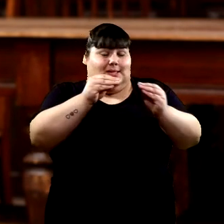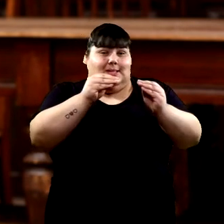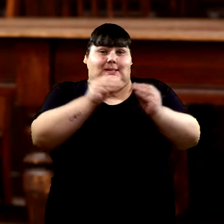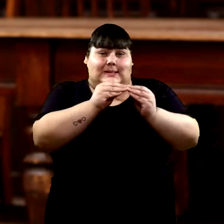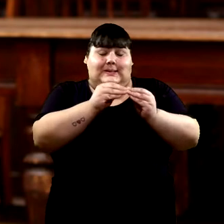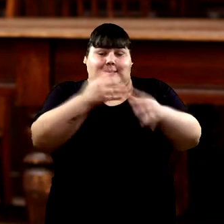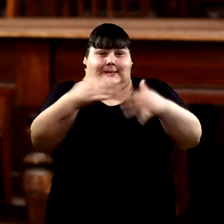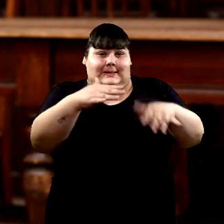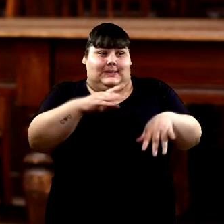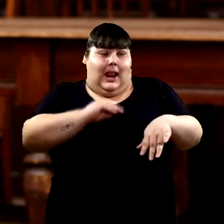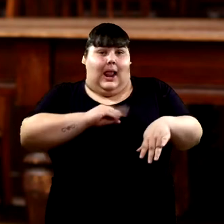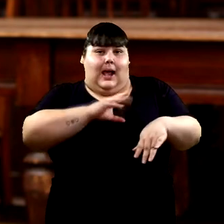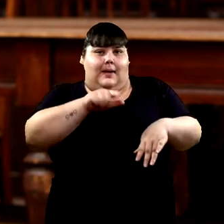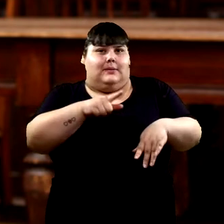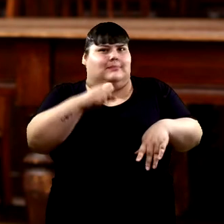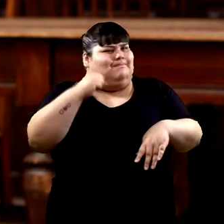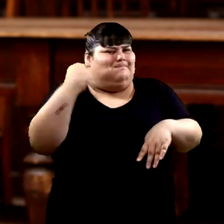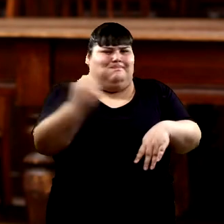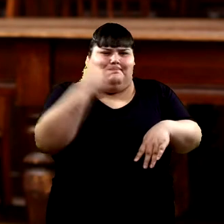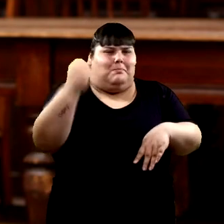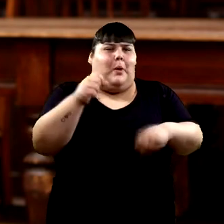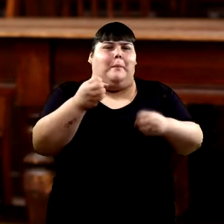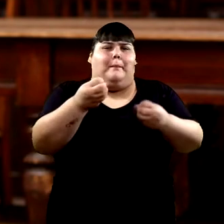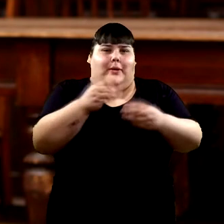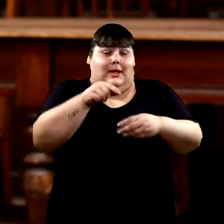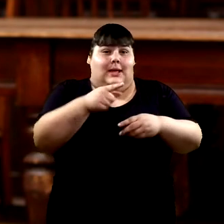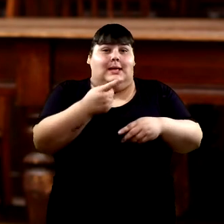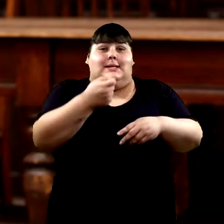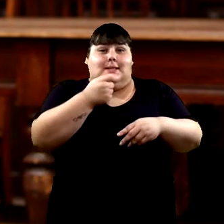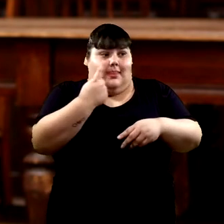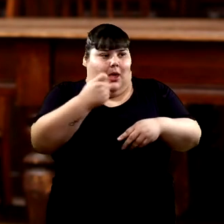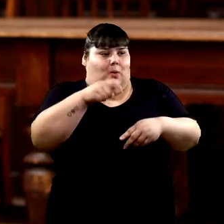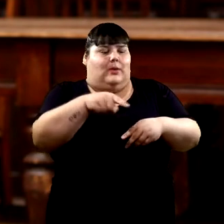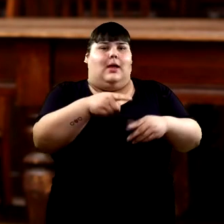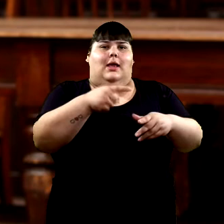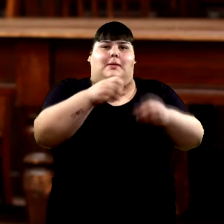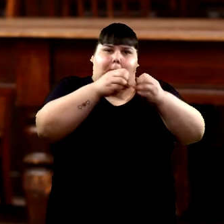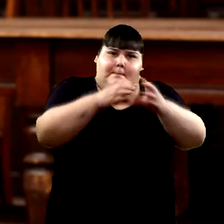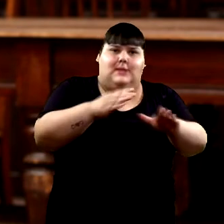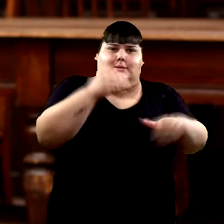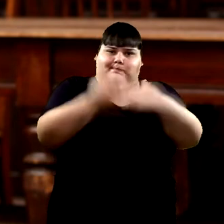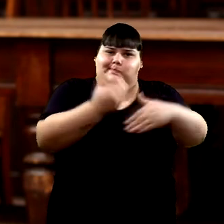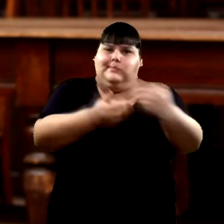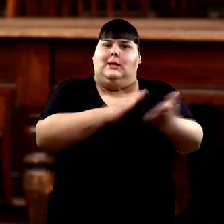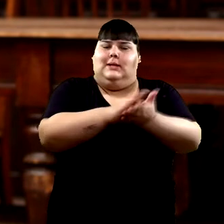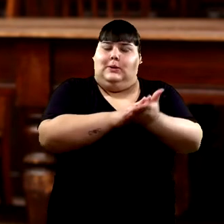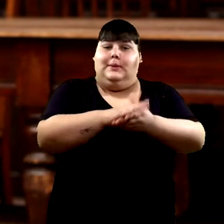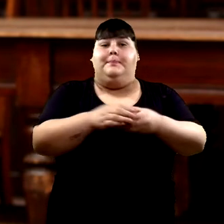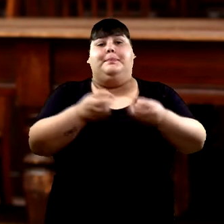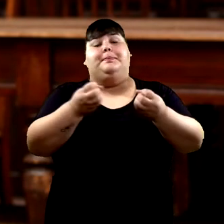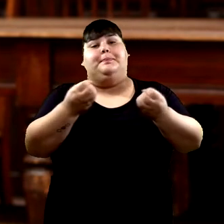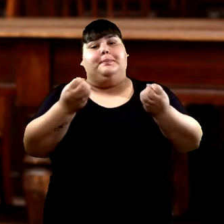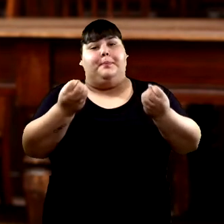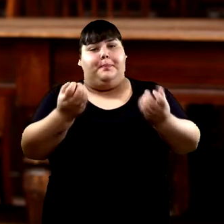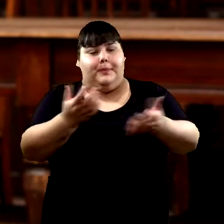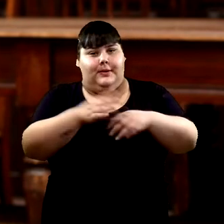crisis es muy importante, pero es muy importante. Porque es el punto de partida, creo, ¿no? Así que